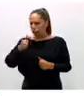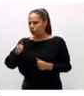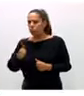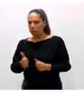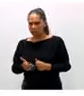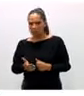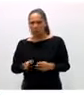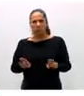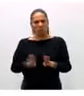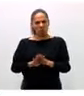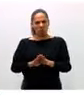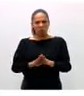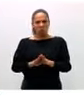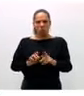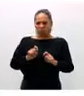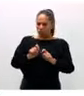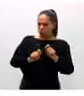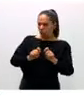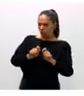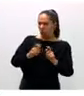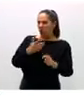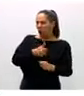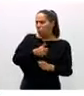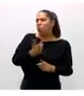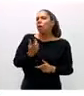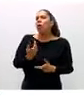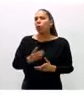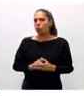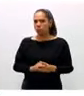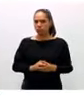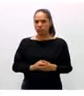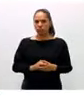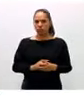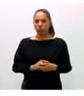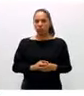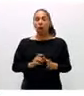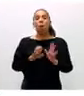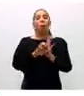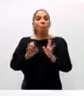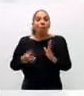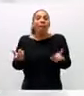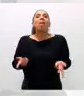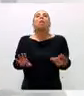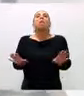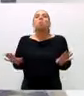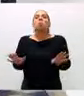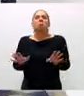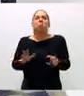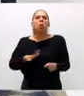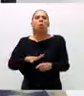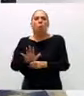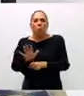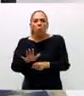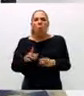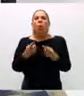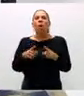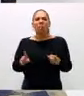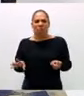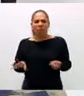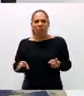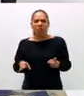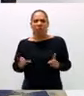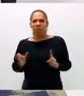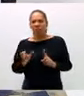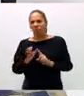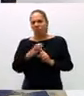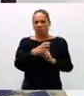elementos entran en juego. Por ejemplo, ¿qué diferencia habría en el manejo del acoso frente al manejo